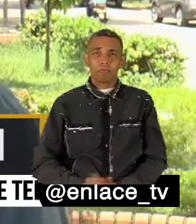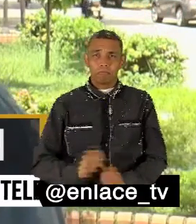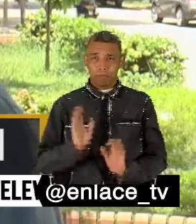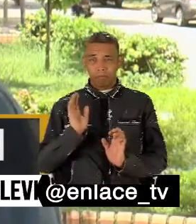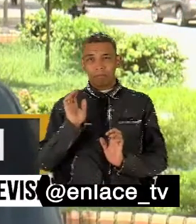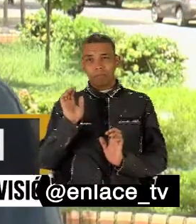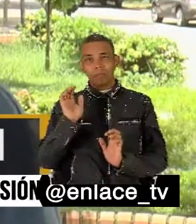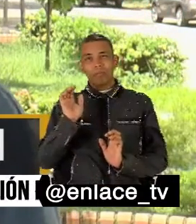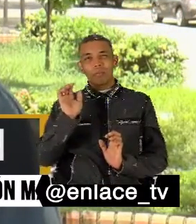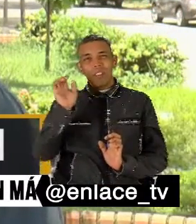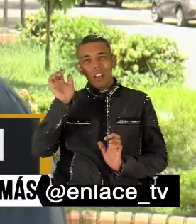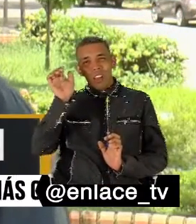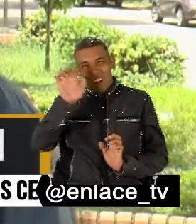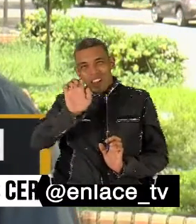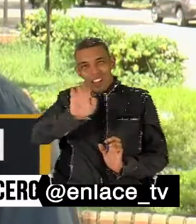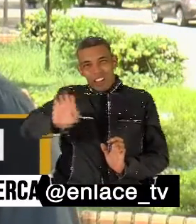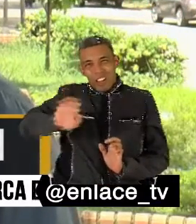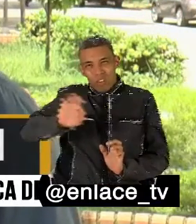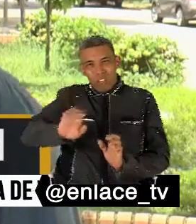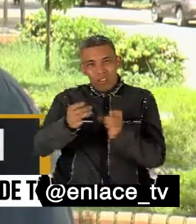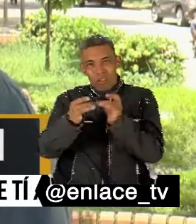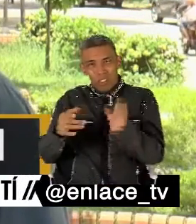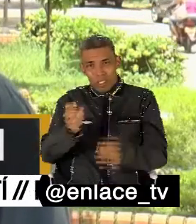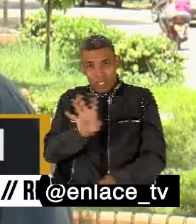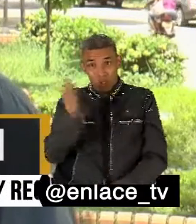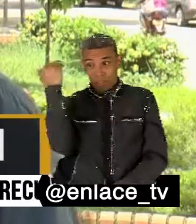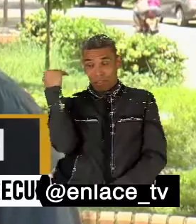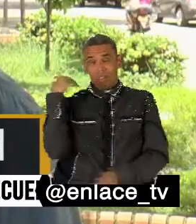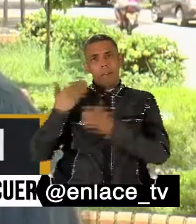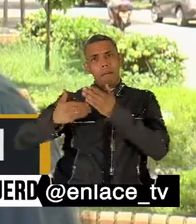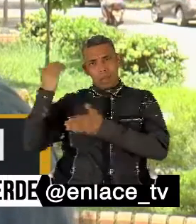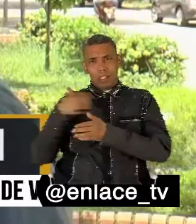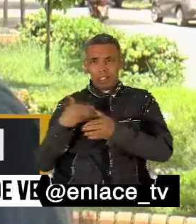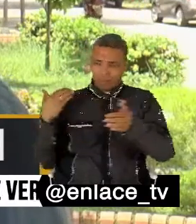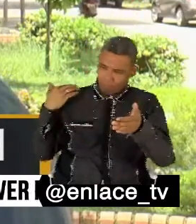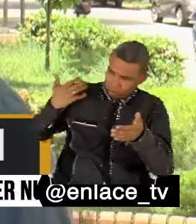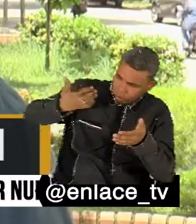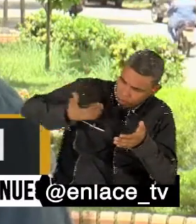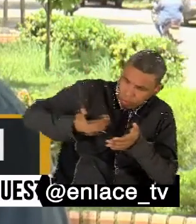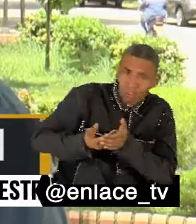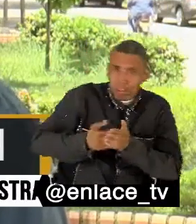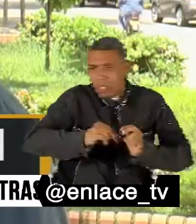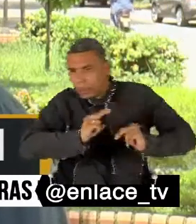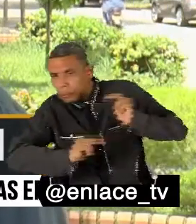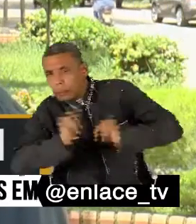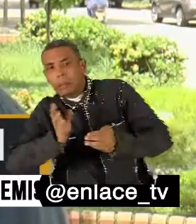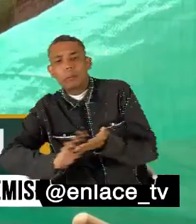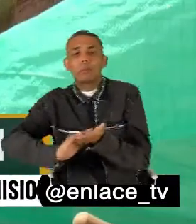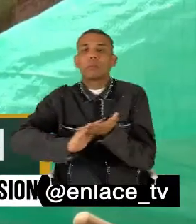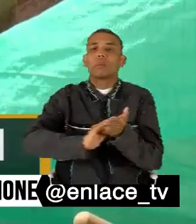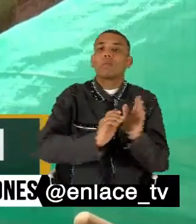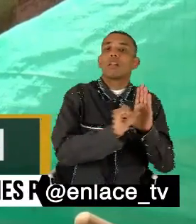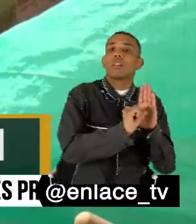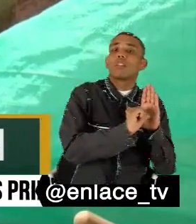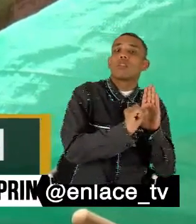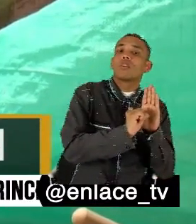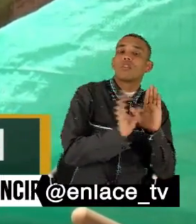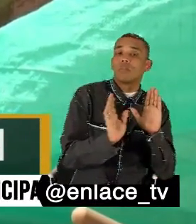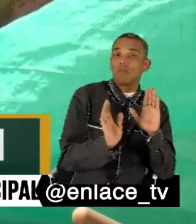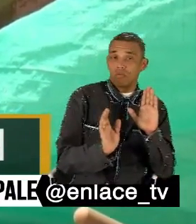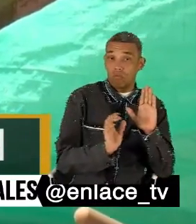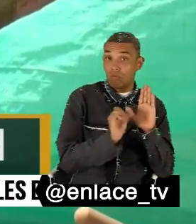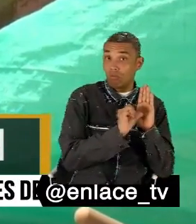es la que ha venido adelantando el permiso del Bosculver. El artículo de la ley 766 de 2015 es muy claro y dice que los permisos no los